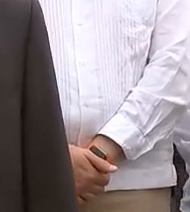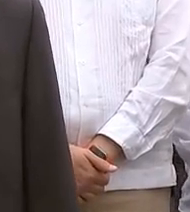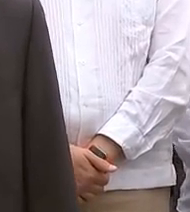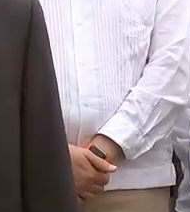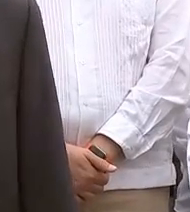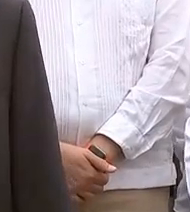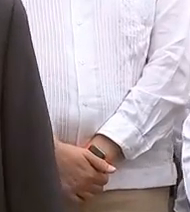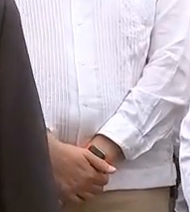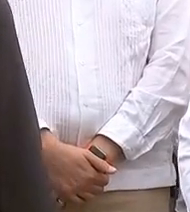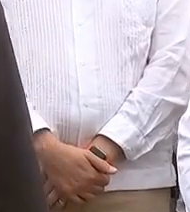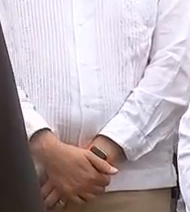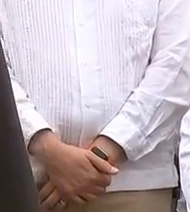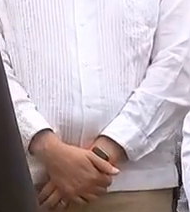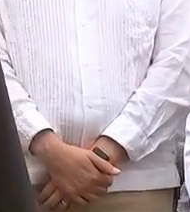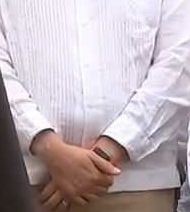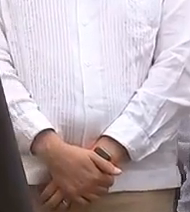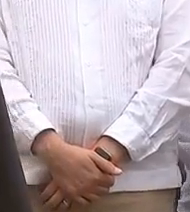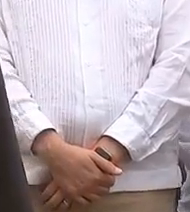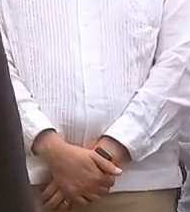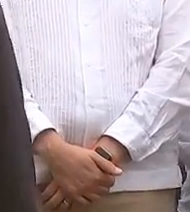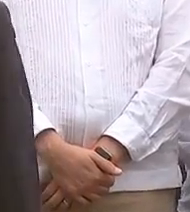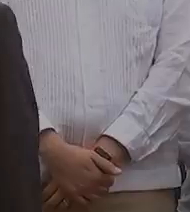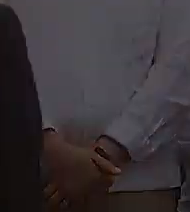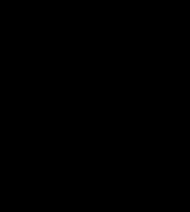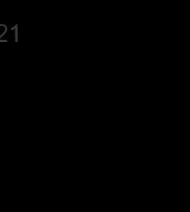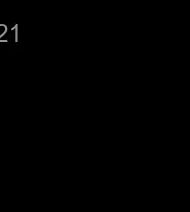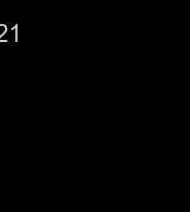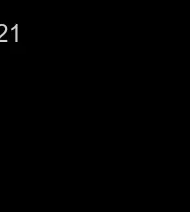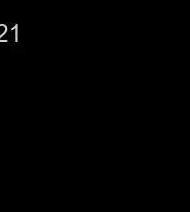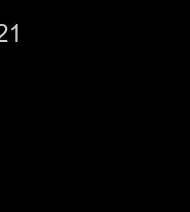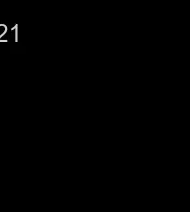impulsaron la mal llamada reforma energética.